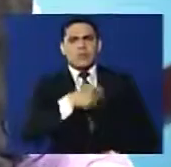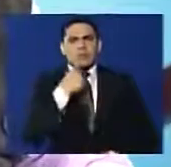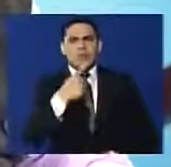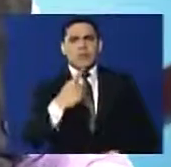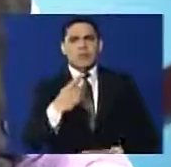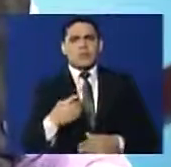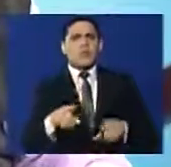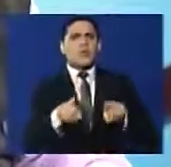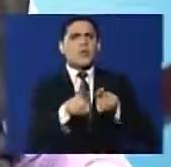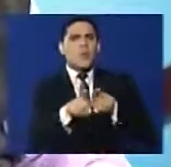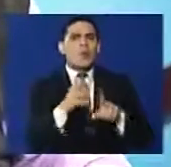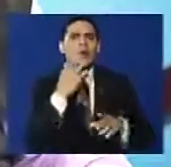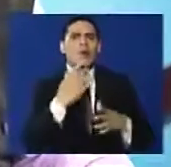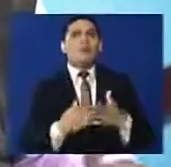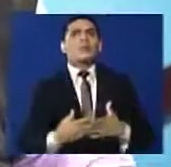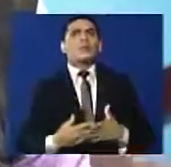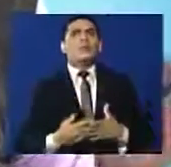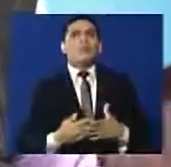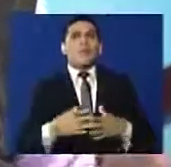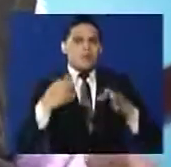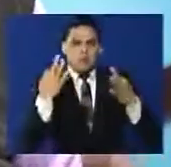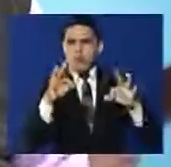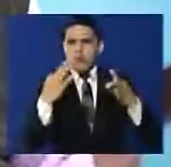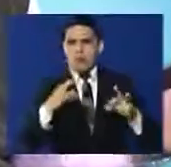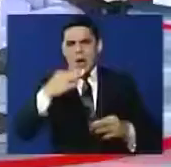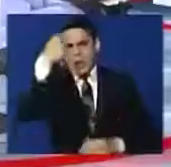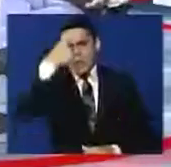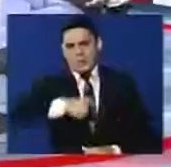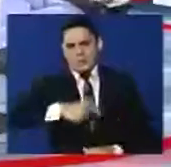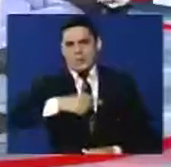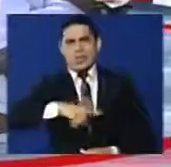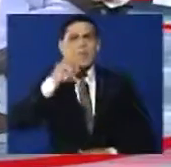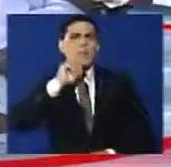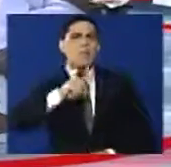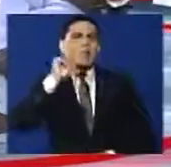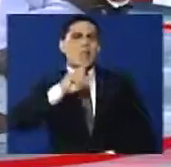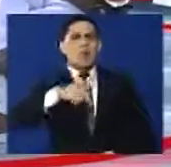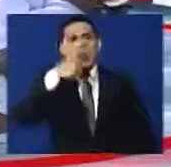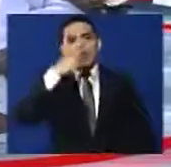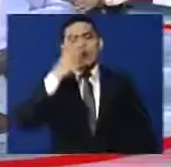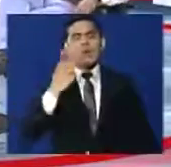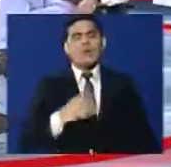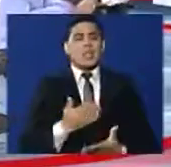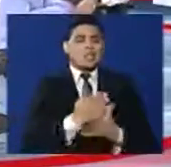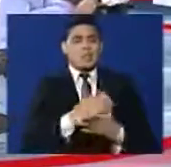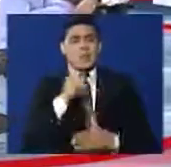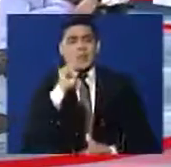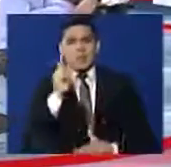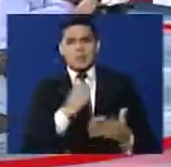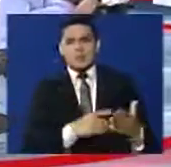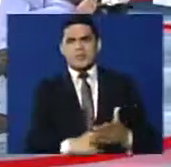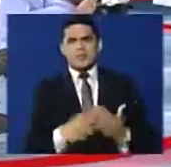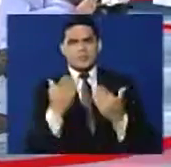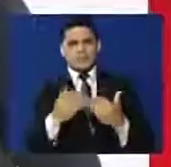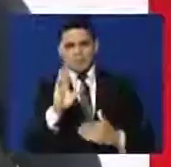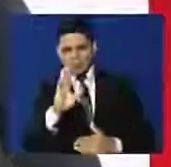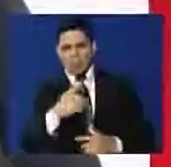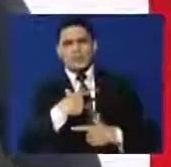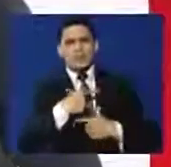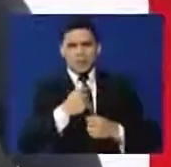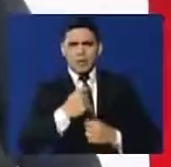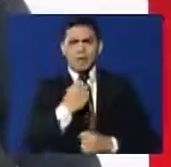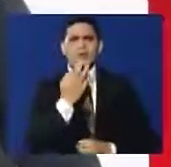Ahora, es como un ejercicio natural, fíjate, mentir, claro, en la política. Pero pareciera, fíjate qué interesante, ¿no? Eso, porque